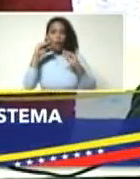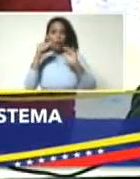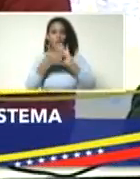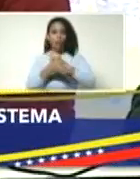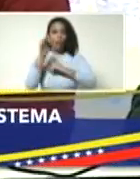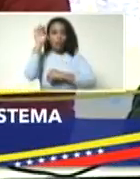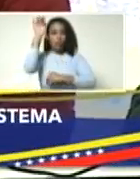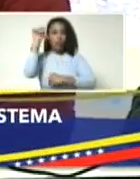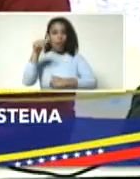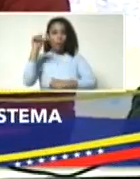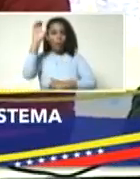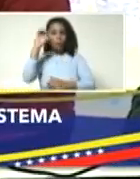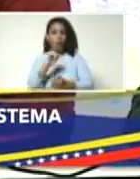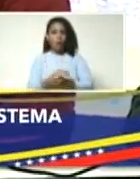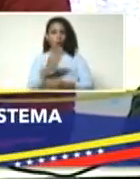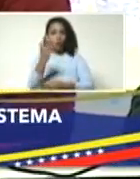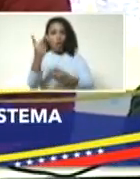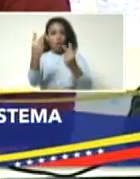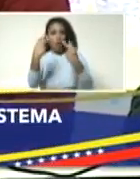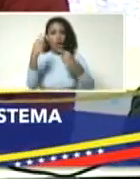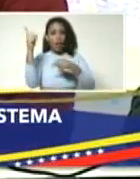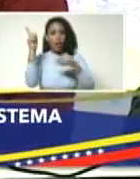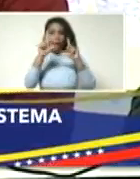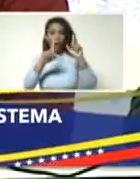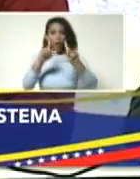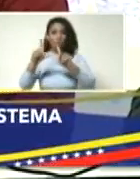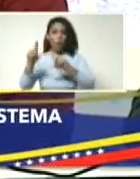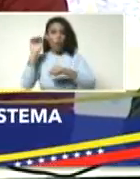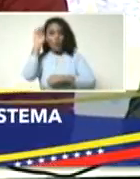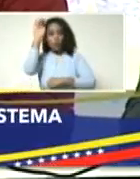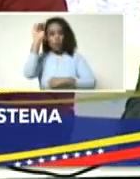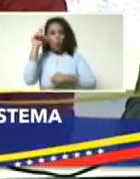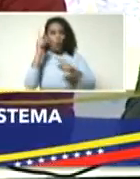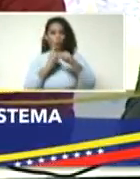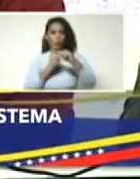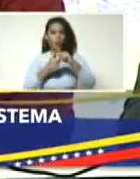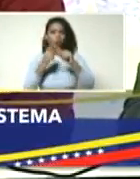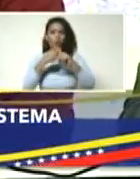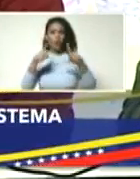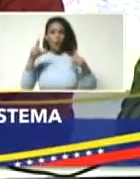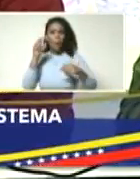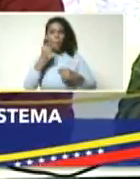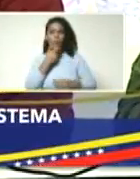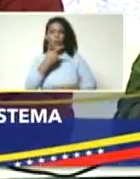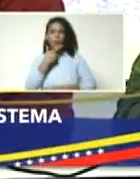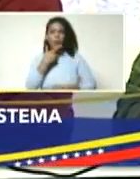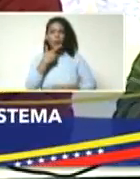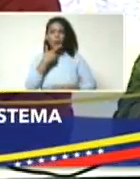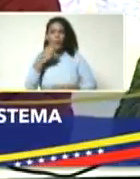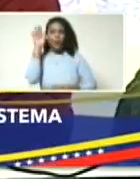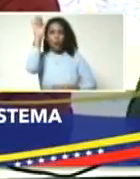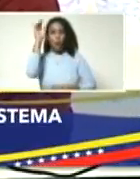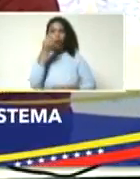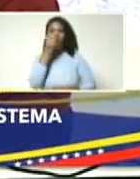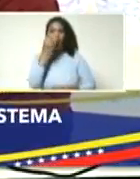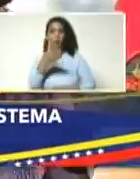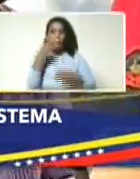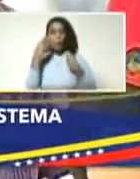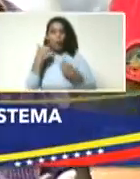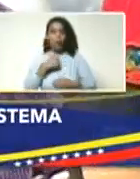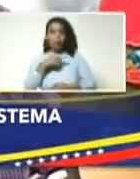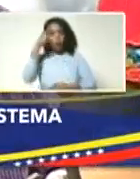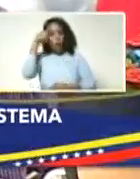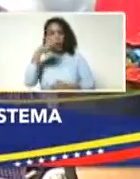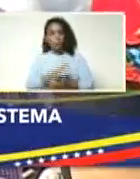país. Como usted lo vio ahí en el laboratorio, un futuro próspero, un futuro bonito, un futuro bueno para nuestro